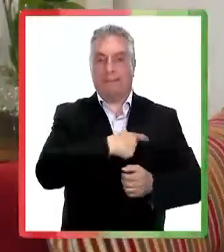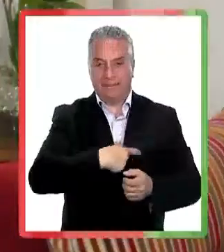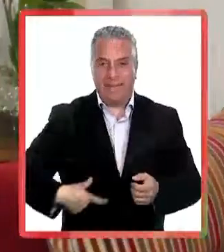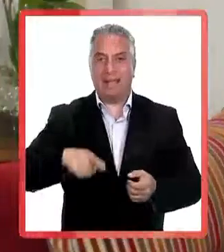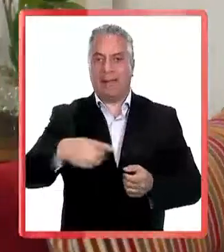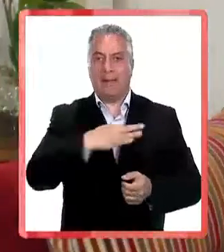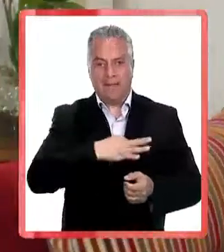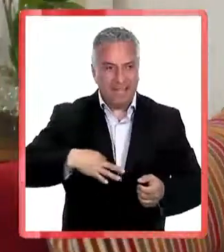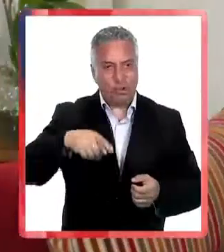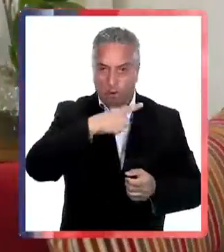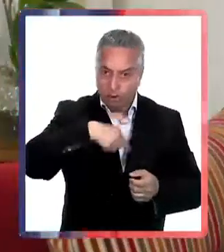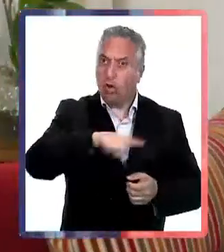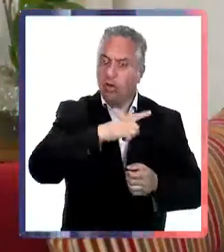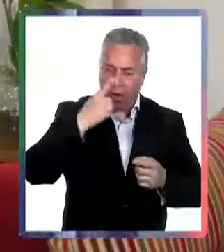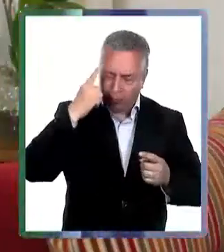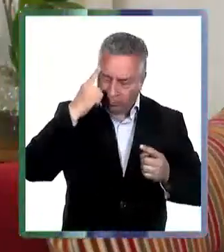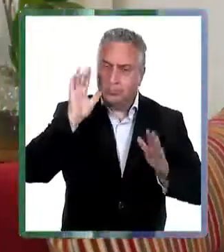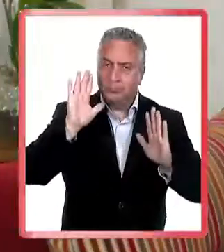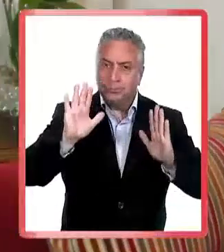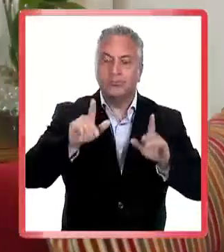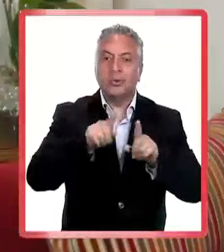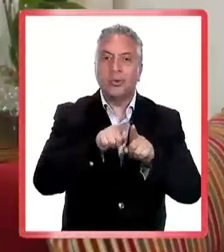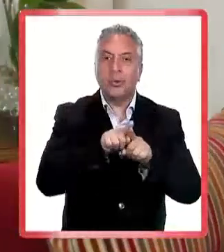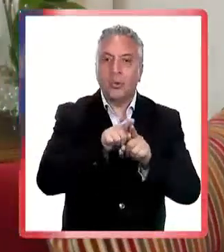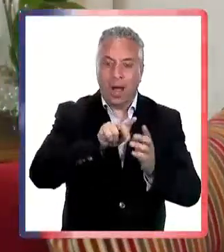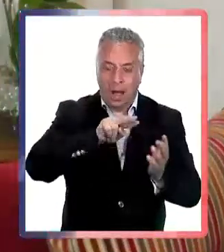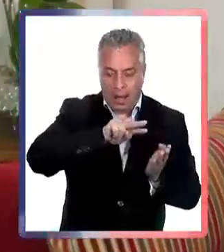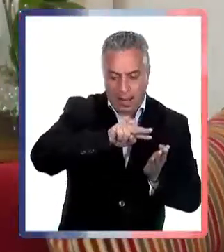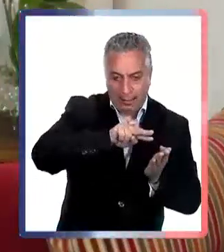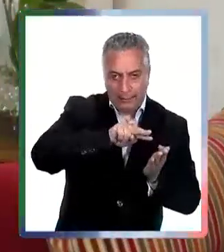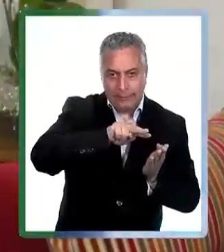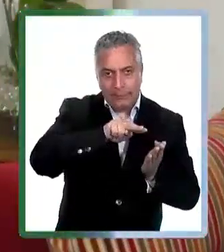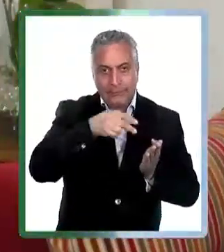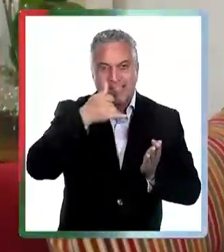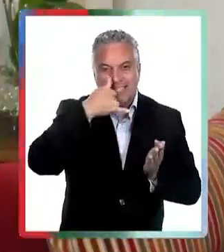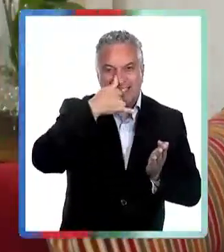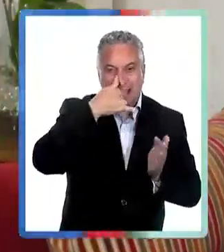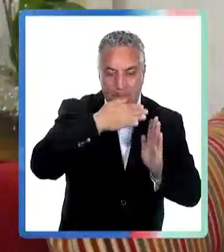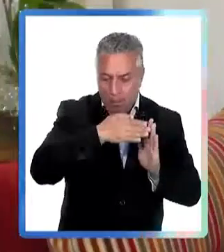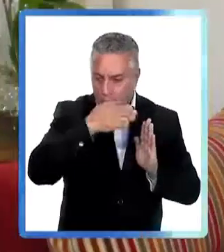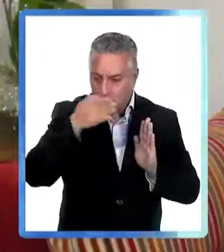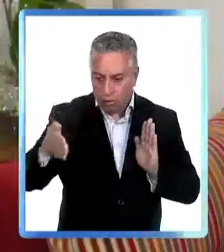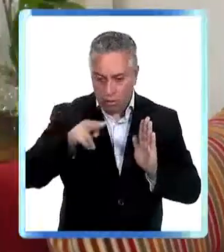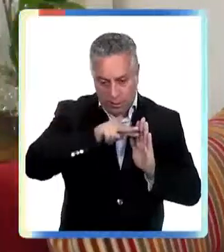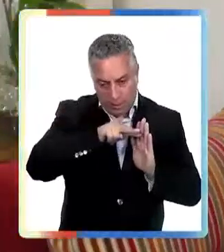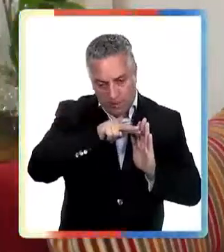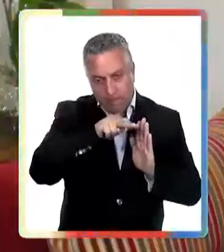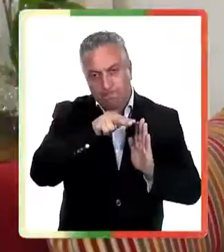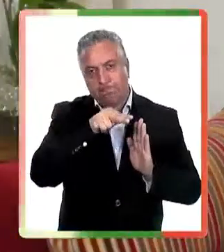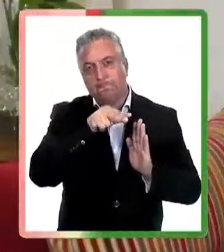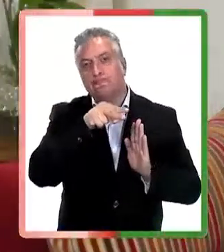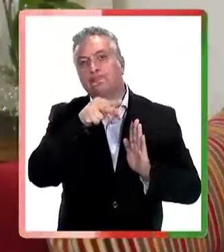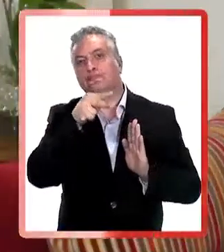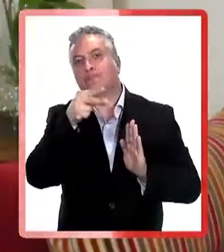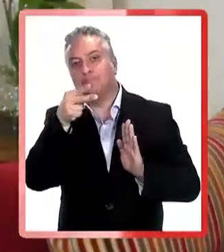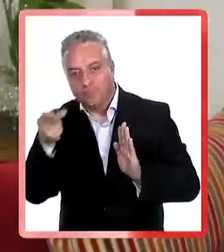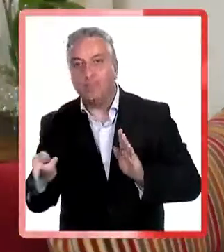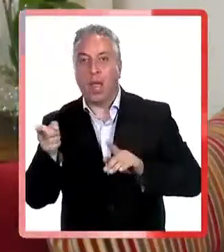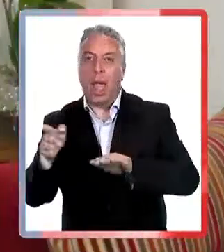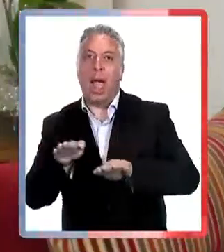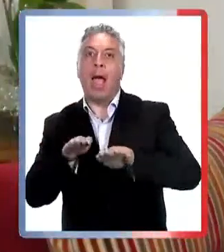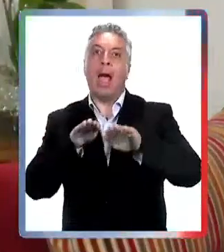sus ministros, etcétera, hay que hacer una transición y la manera de apoyar al gobernador es